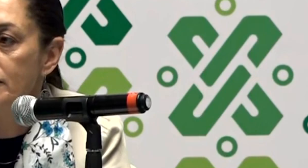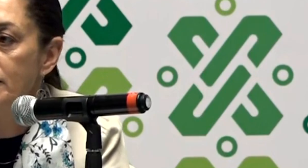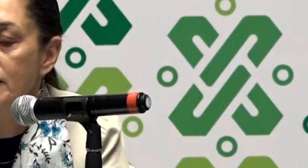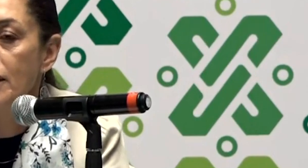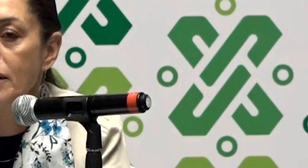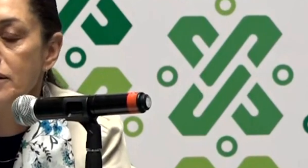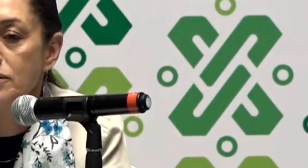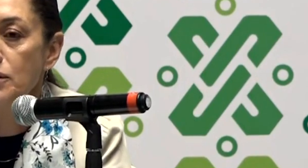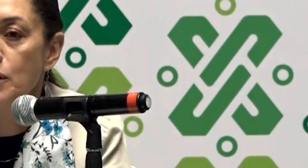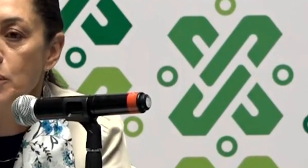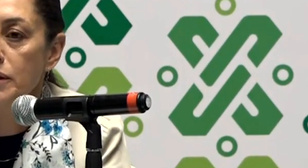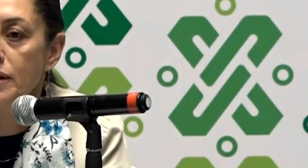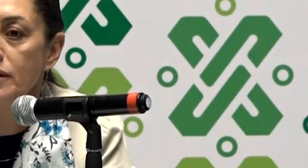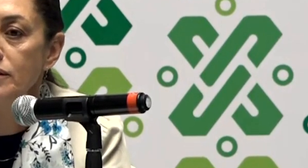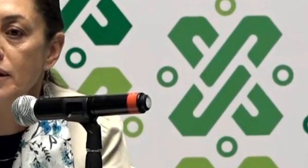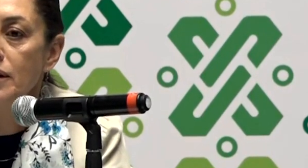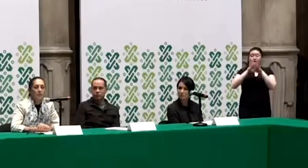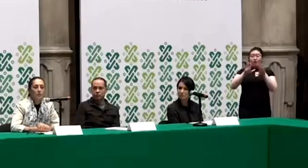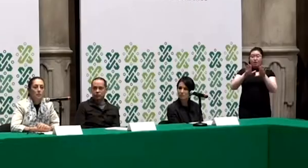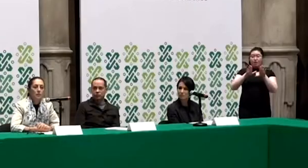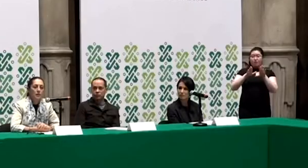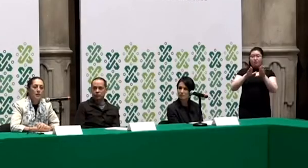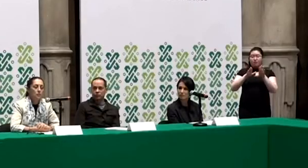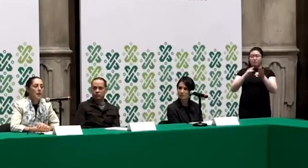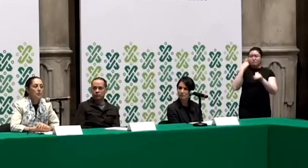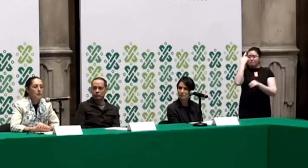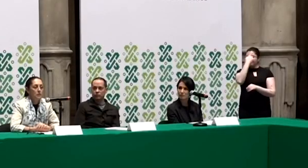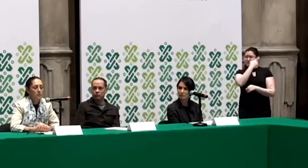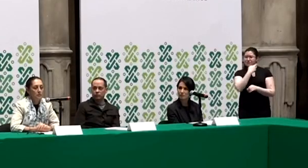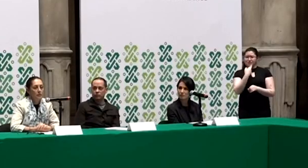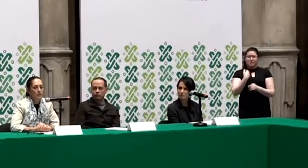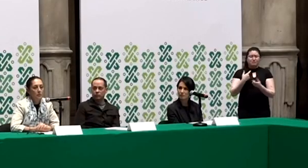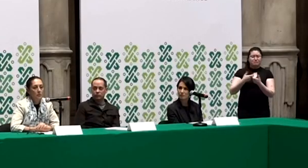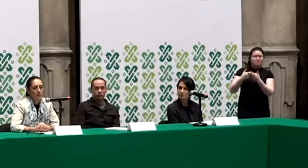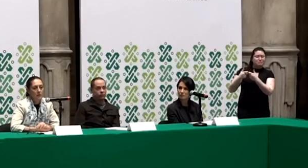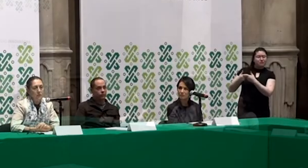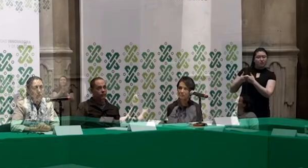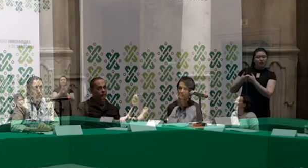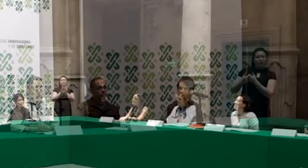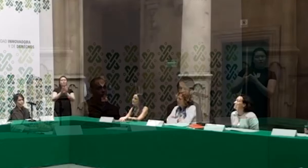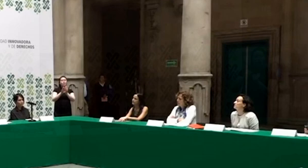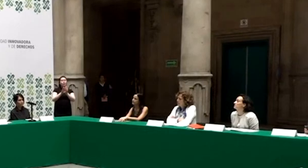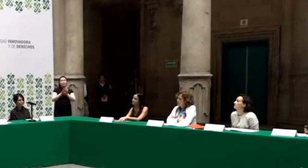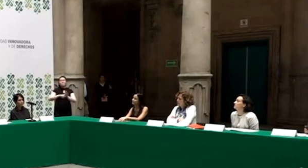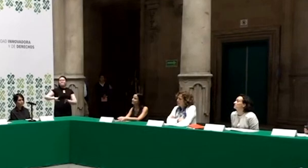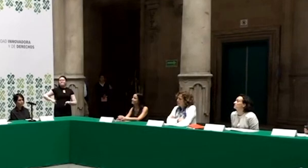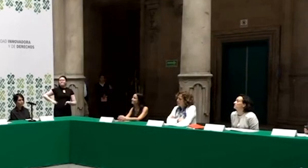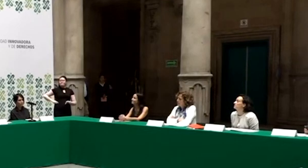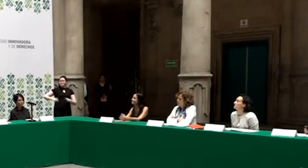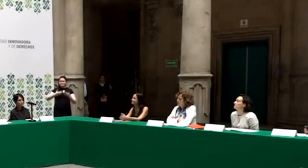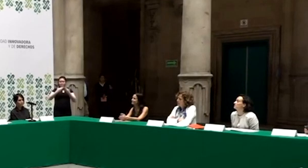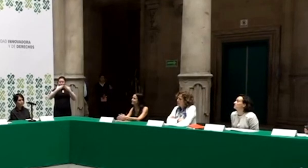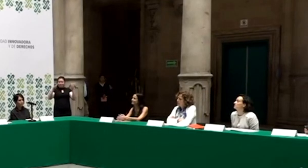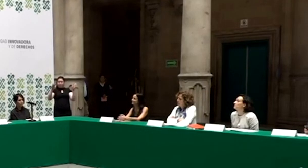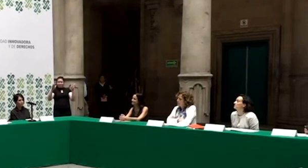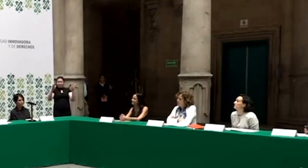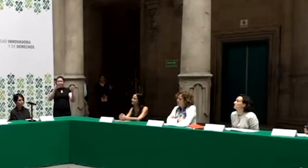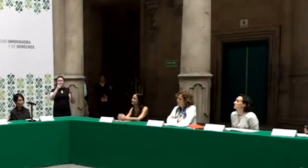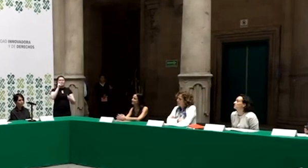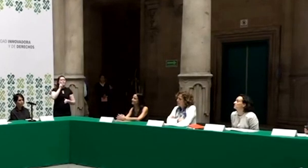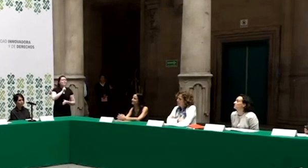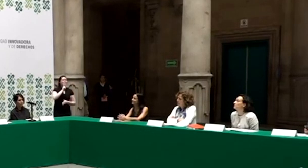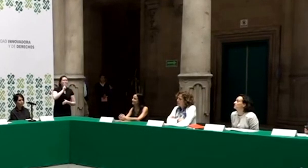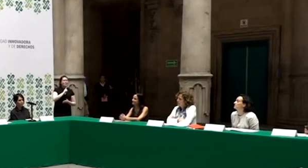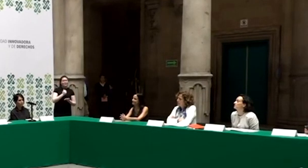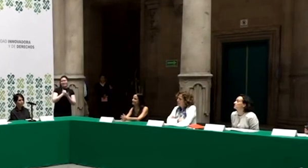transparencia y la rendición de cuentas un hábito en los gobiernos. En el antiguo Palacio del Ayuntamiento,